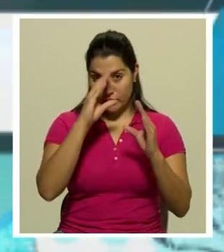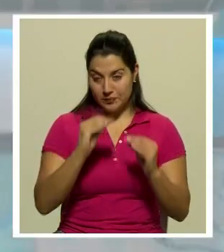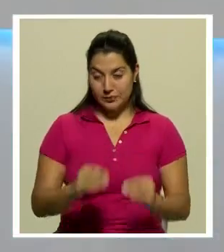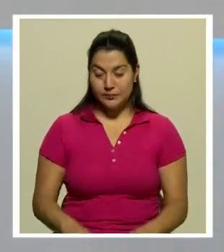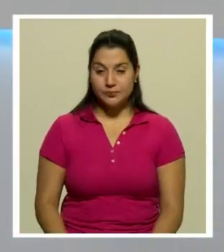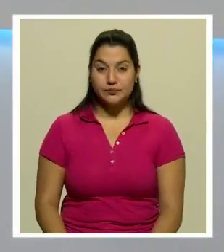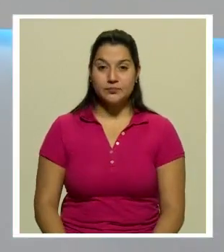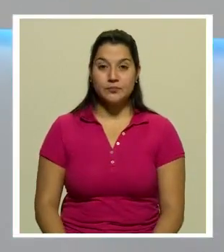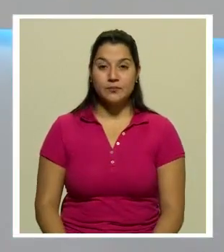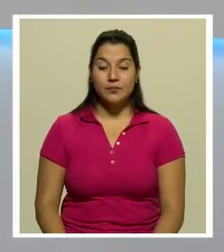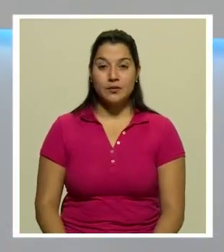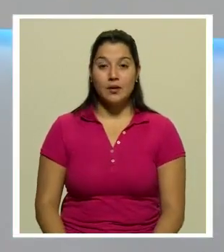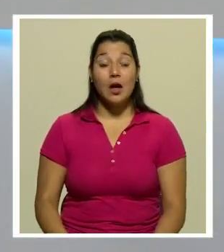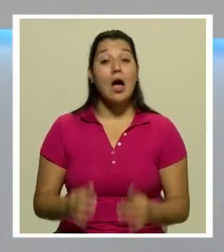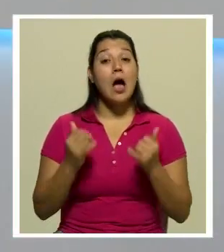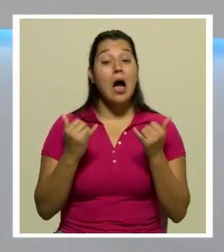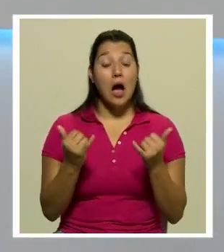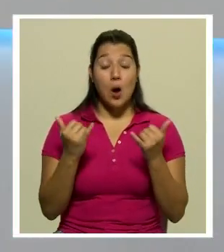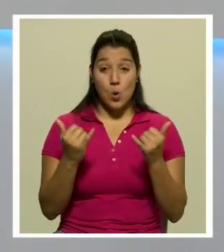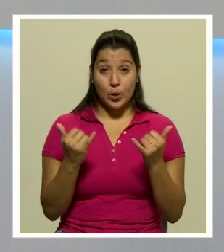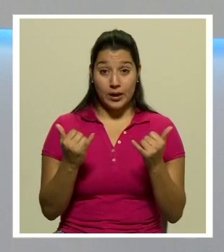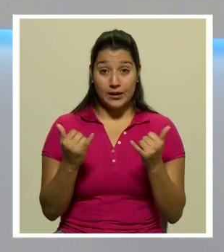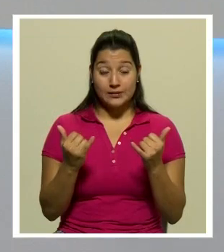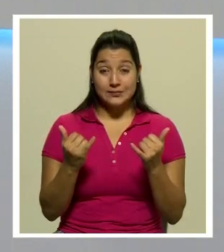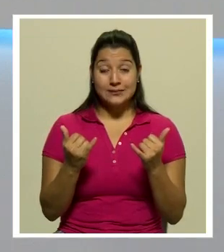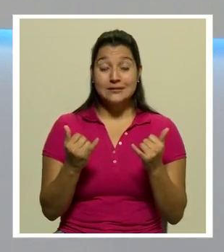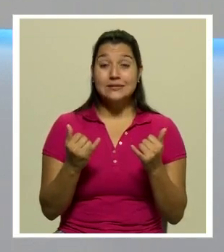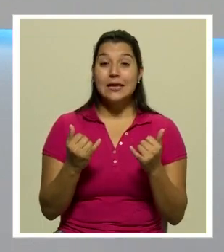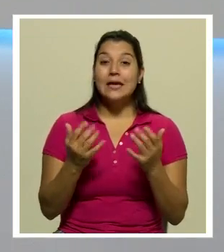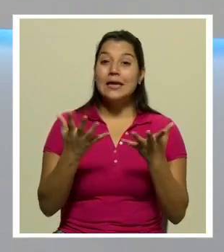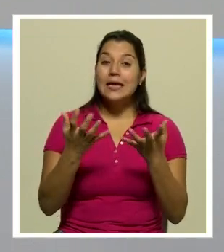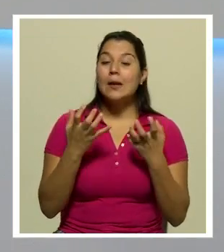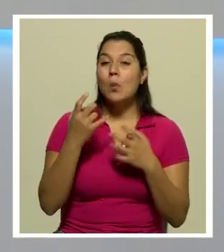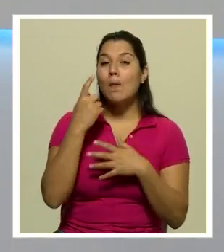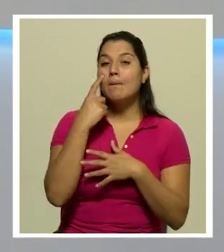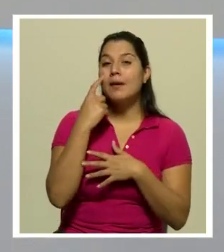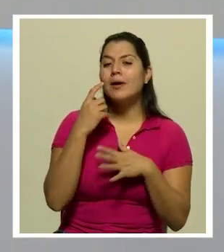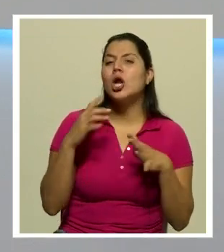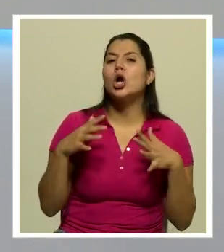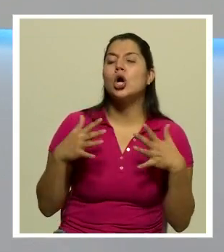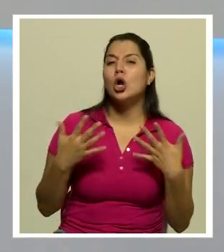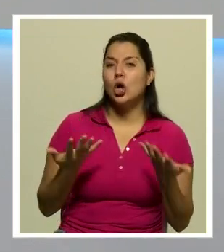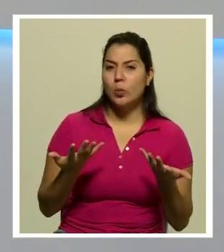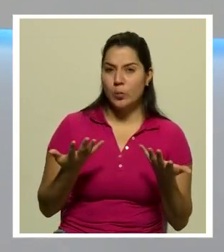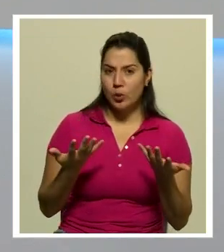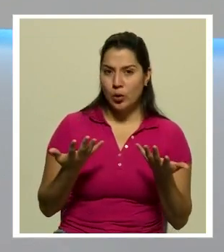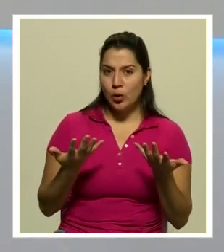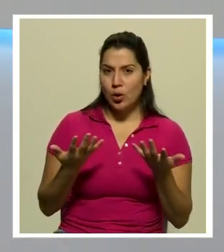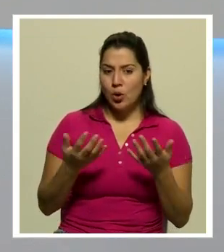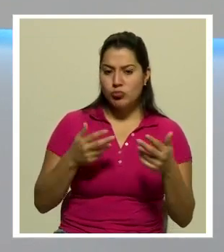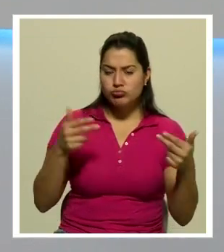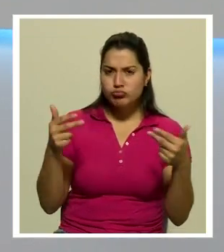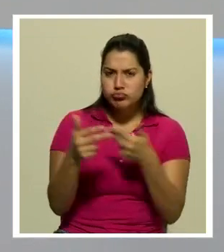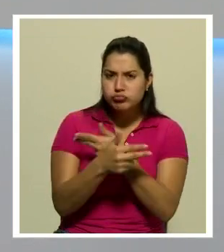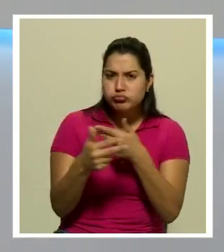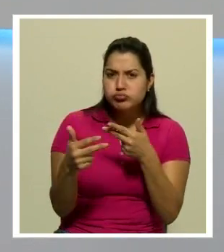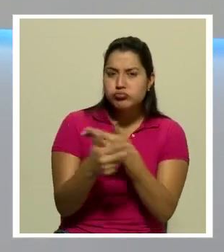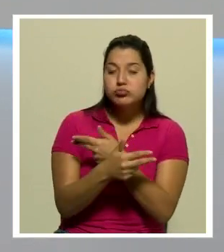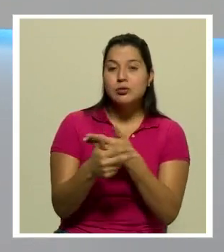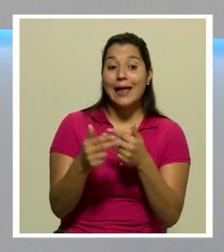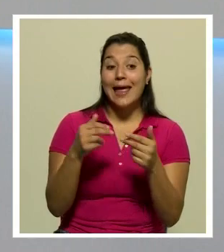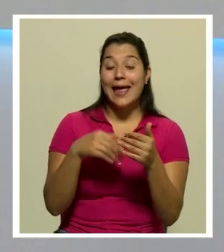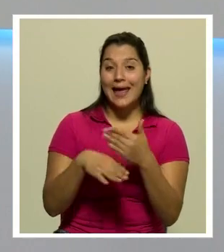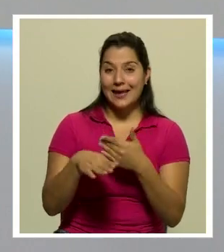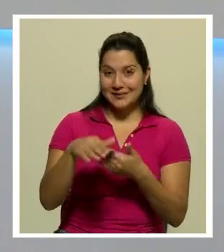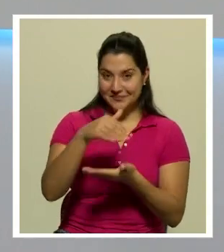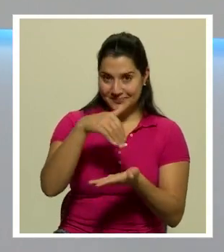hora. Vamos ahora a dar un vistazo de cómo está el estado del tránsito en la